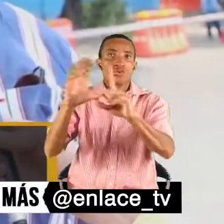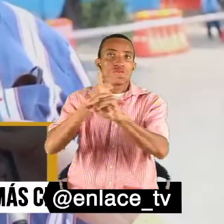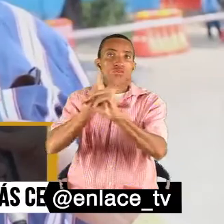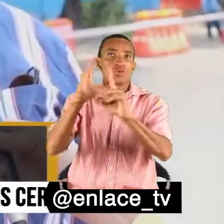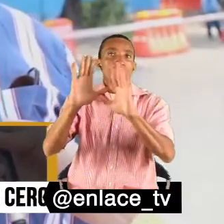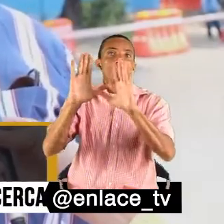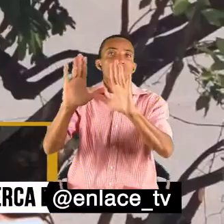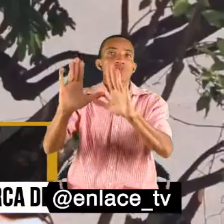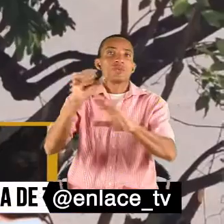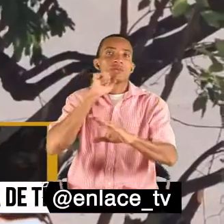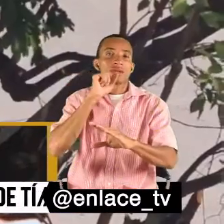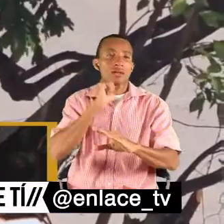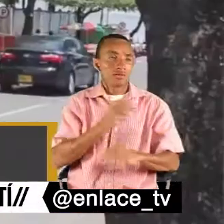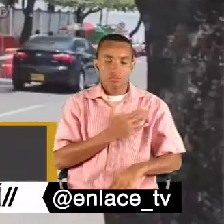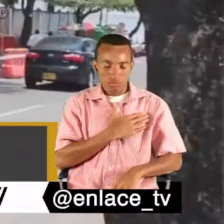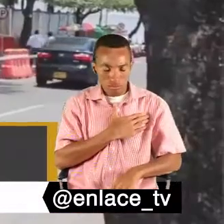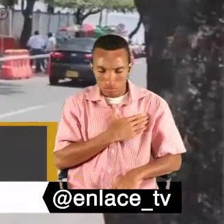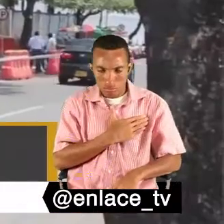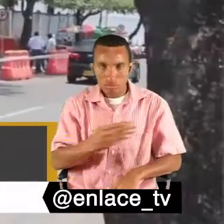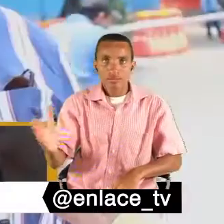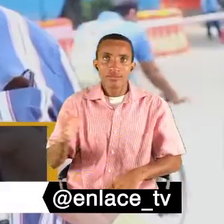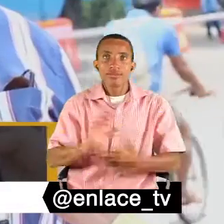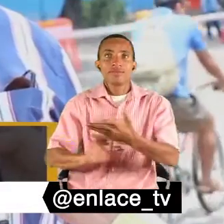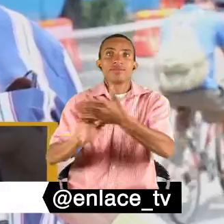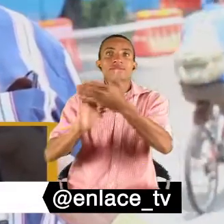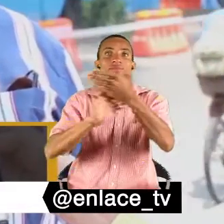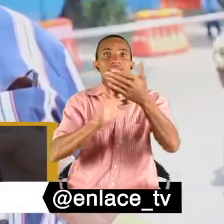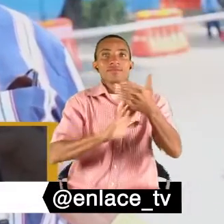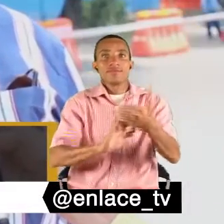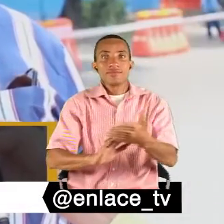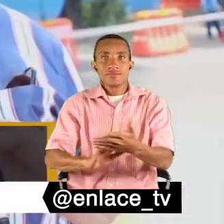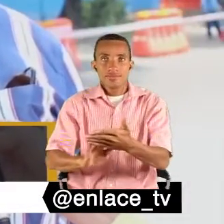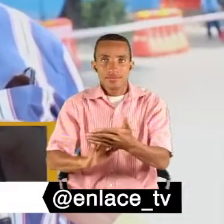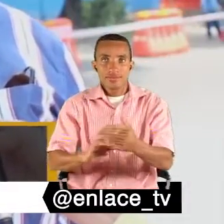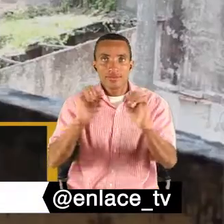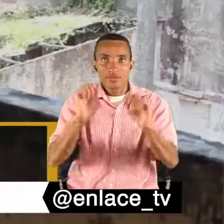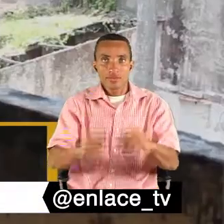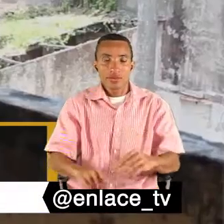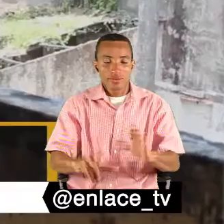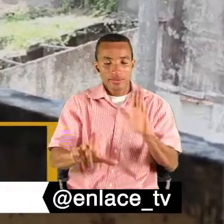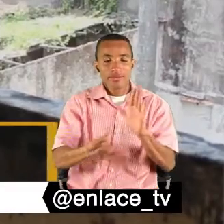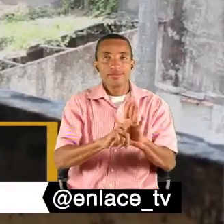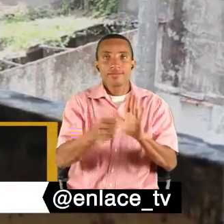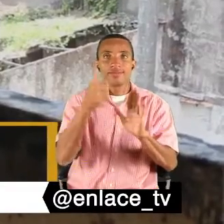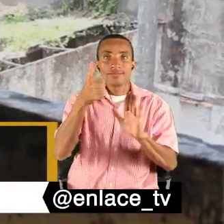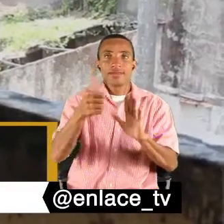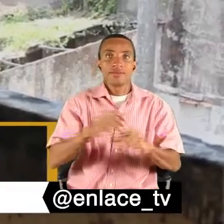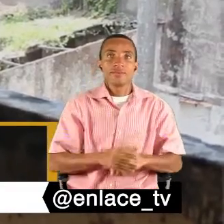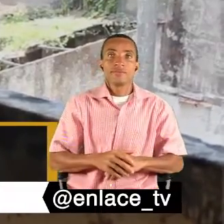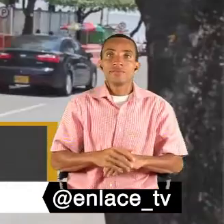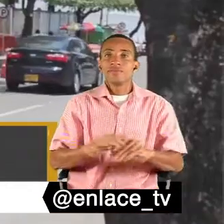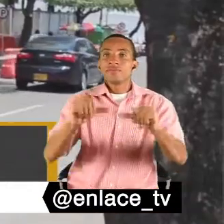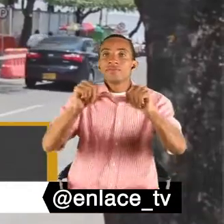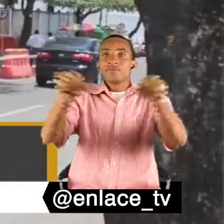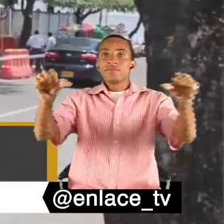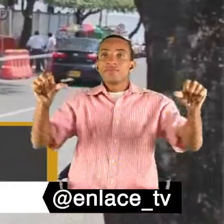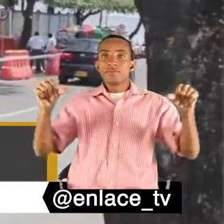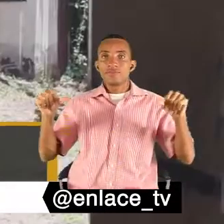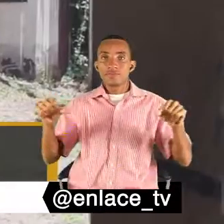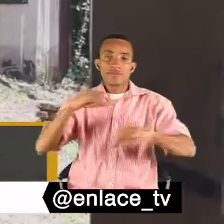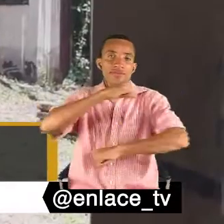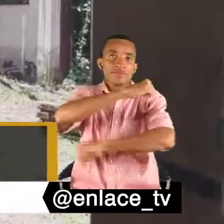Bermeja, accedió pues a hacer unas reparaciones locativas que lo permite la ley. Los pasillos, salones, ventanas,